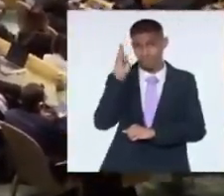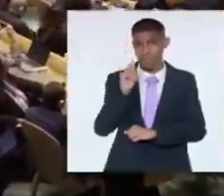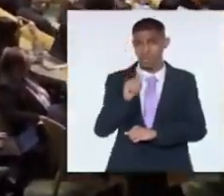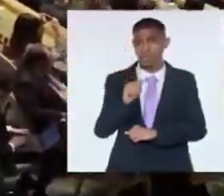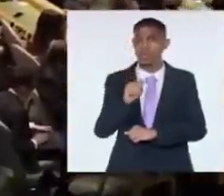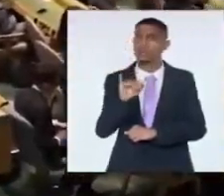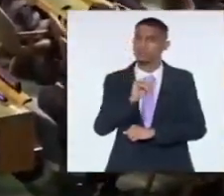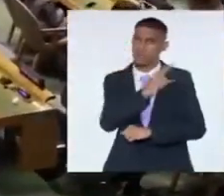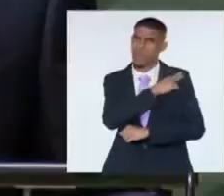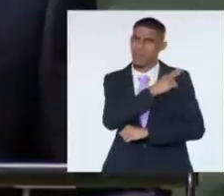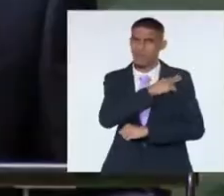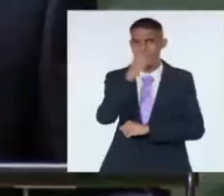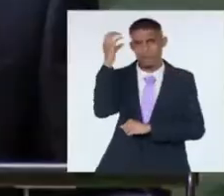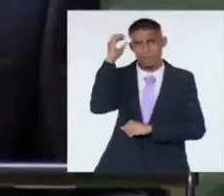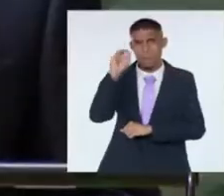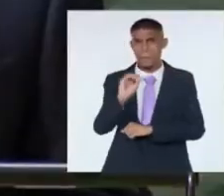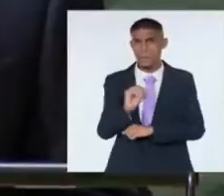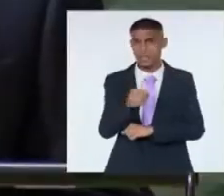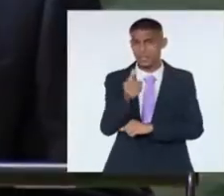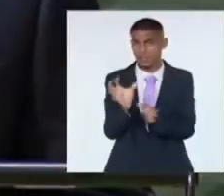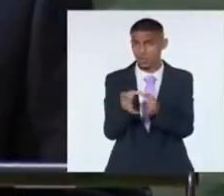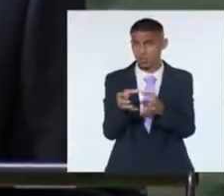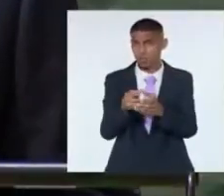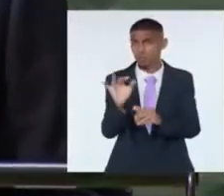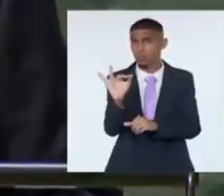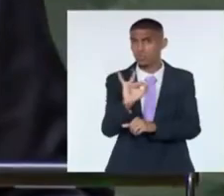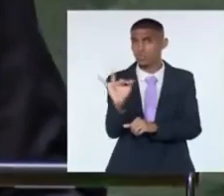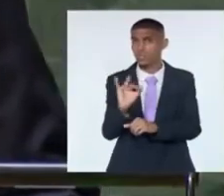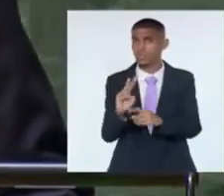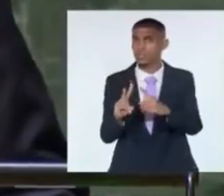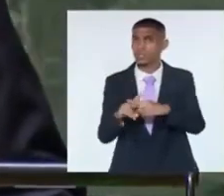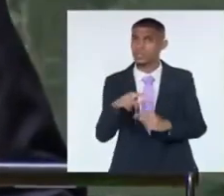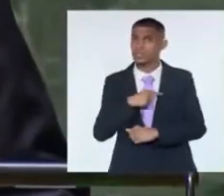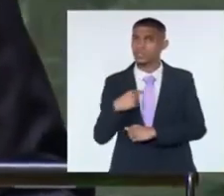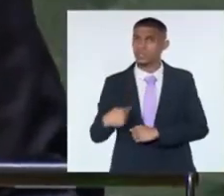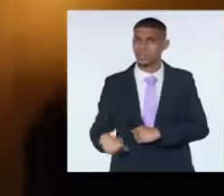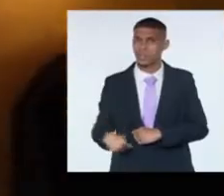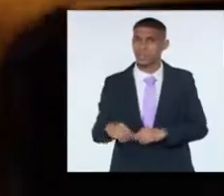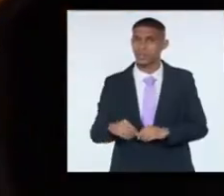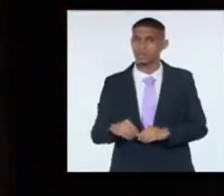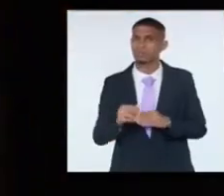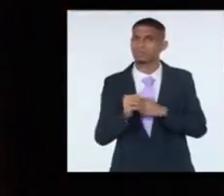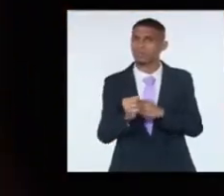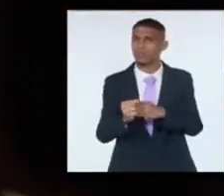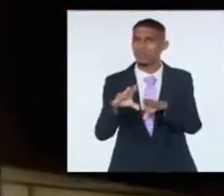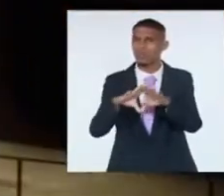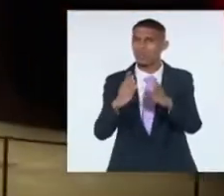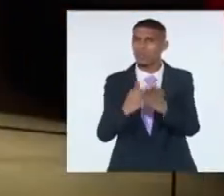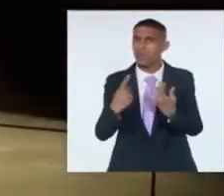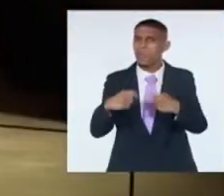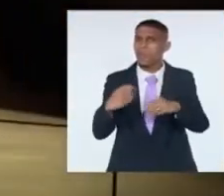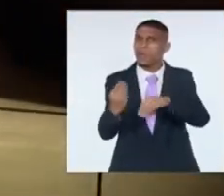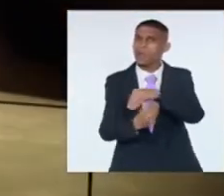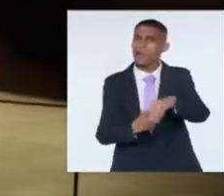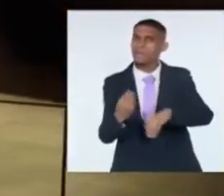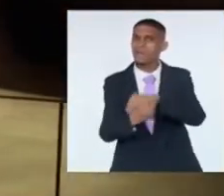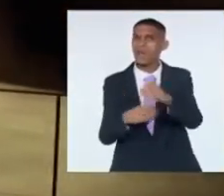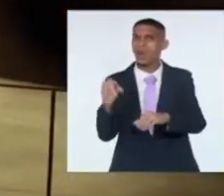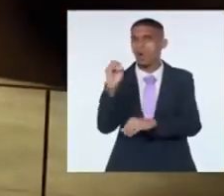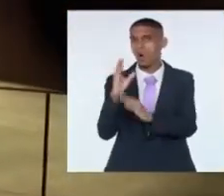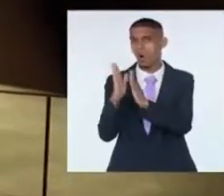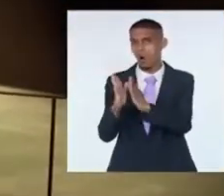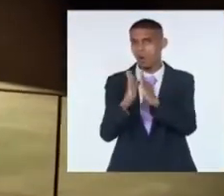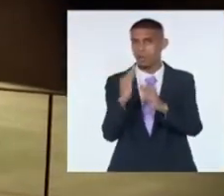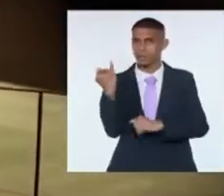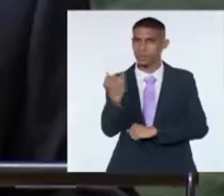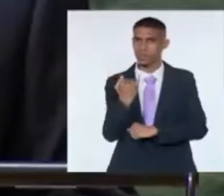condición de jefe de estado y presidente del grupo de los 77 y China llamaron líderes mundiales a transformar el actual orden internacional que